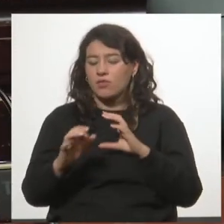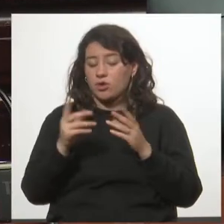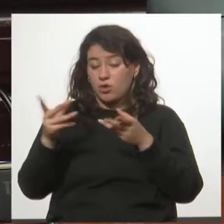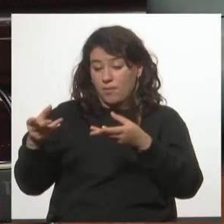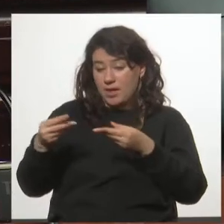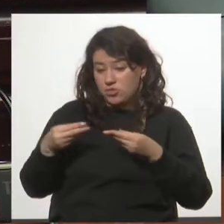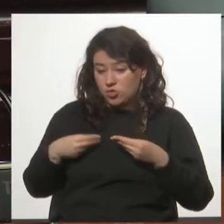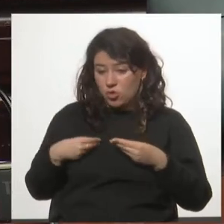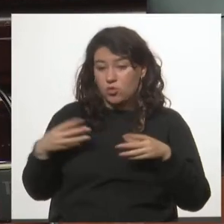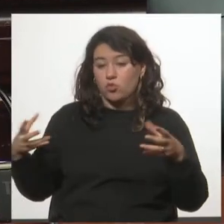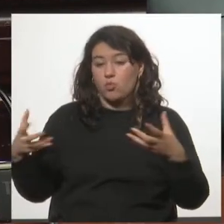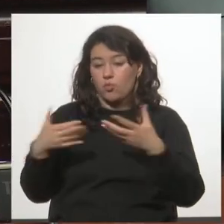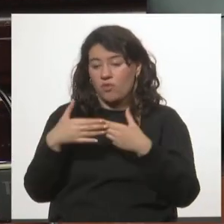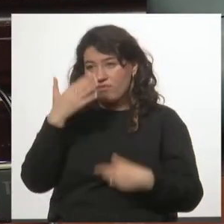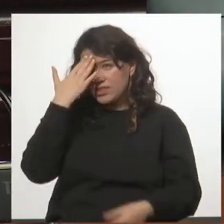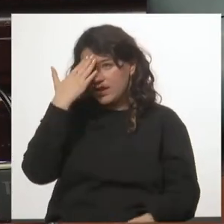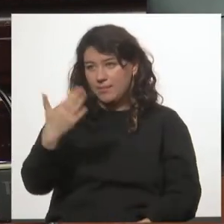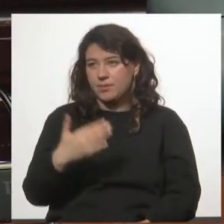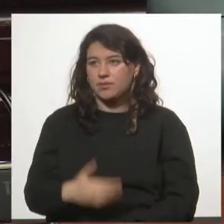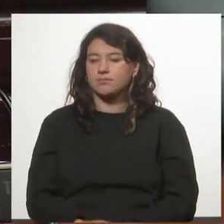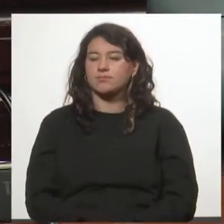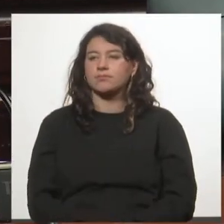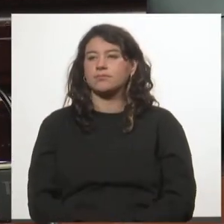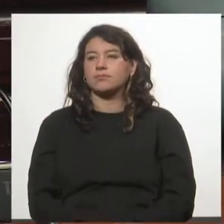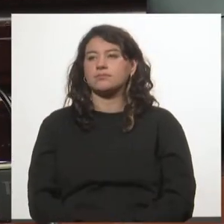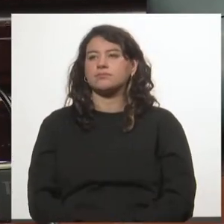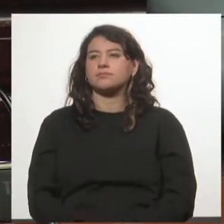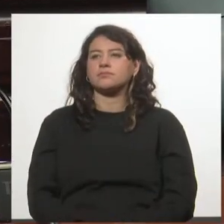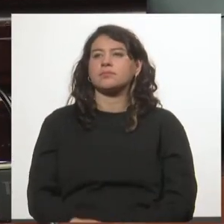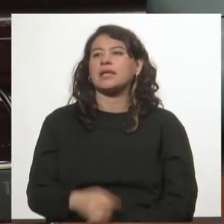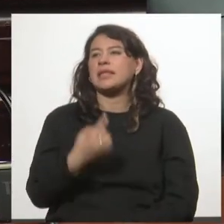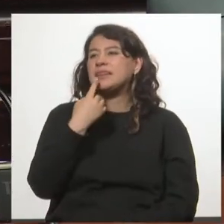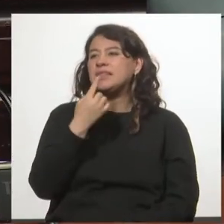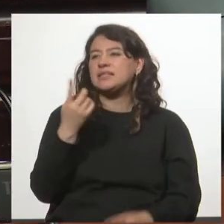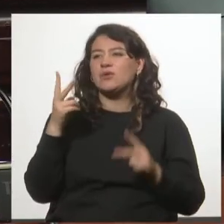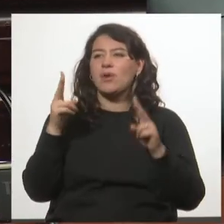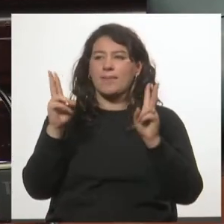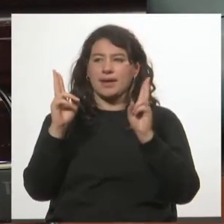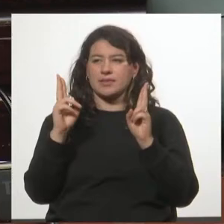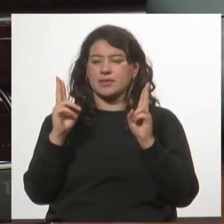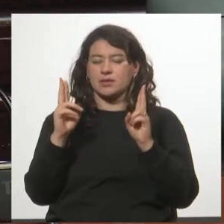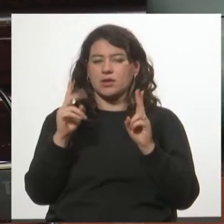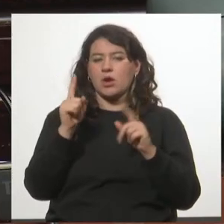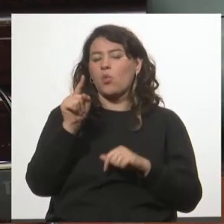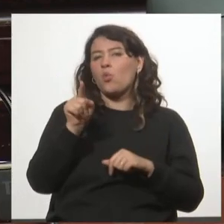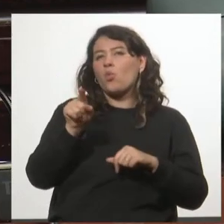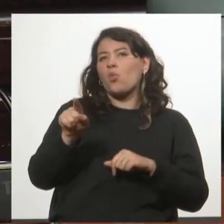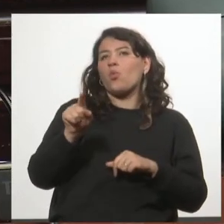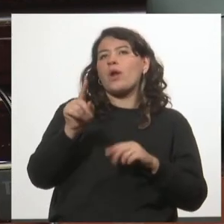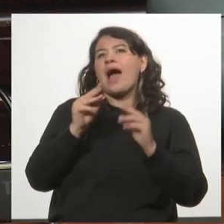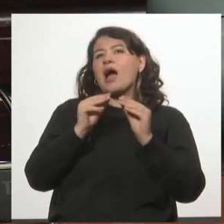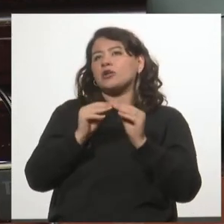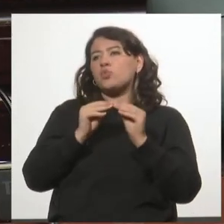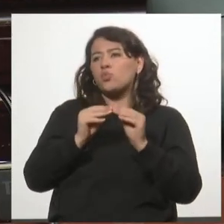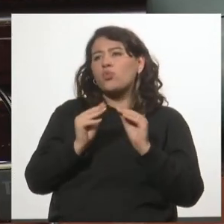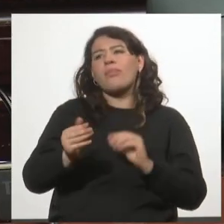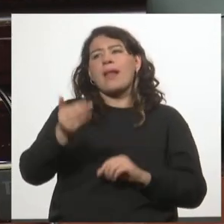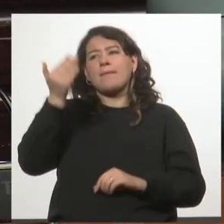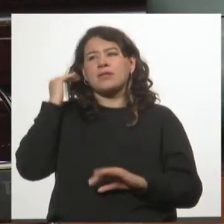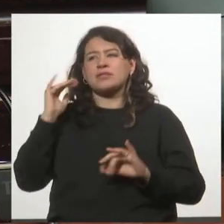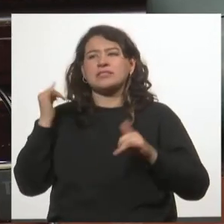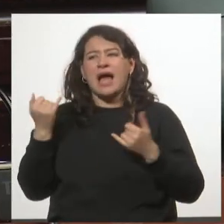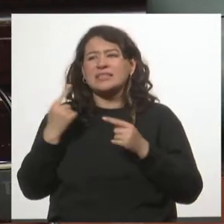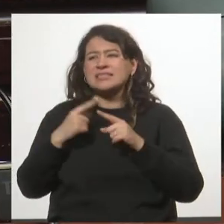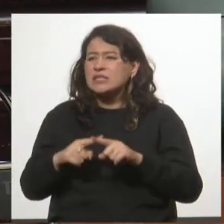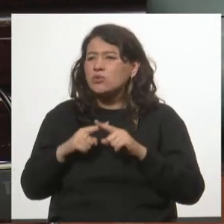la bancada del frente a dice en un pasaje un asunto del pasado que fue discutido